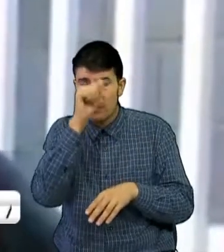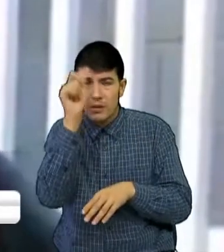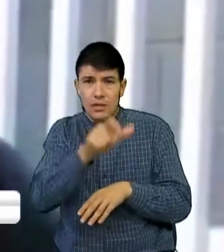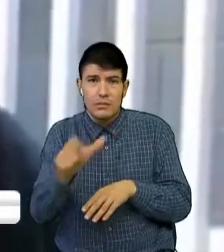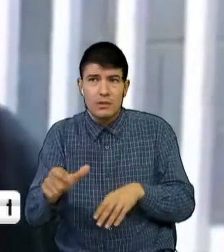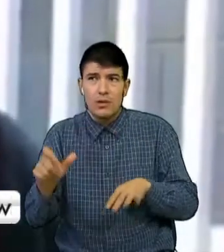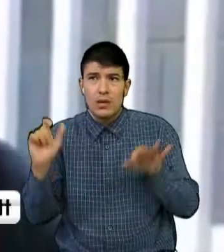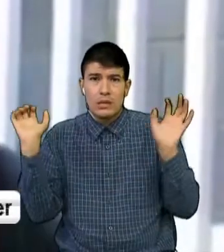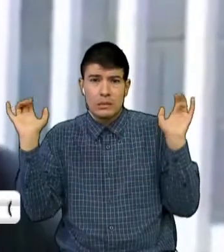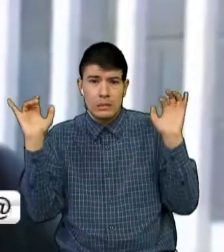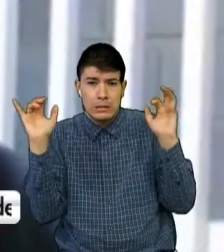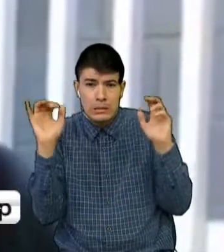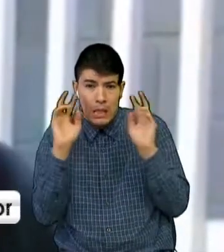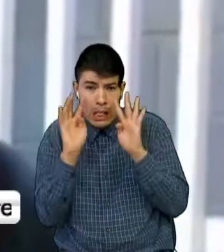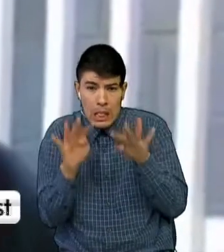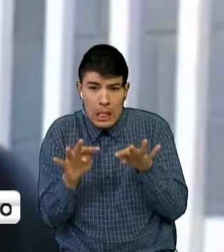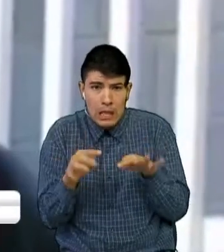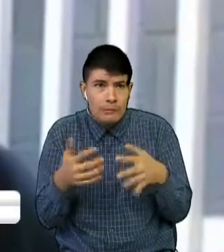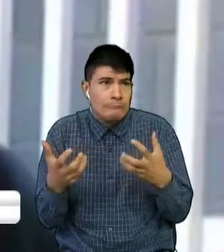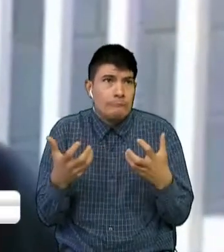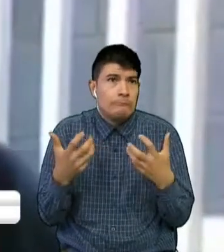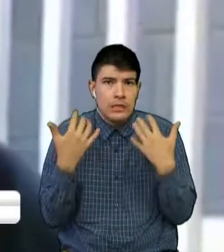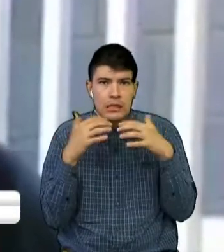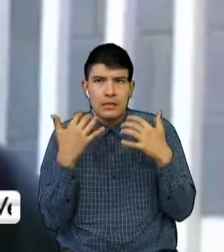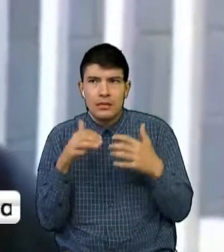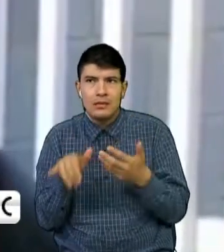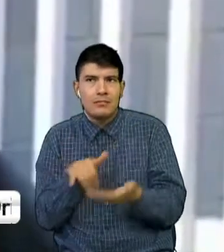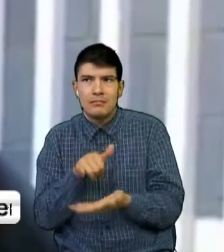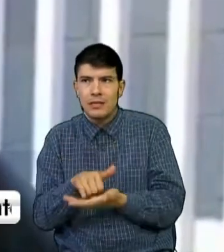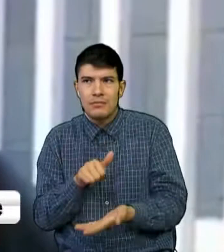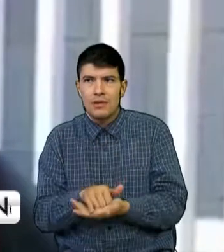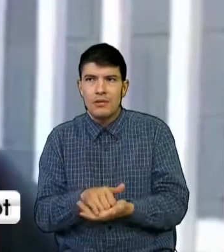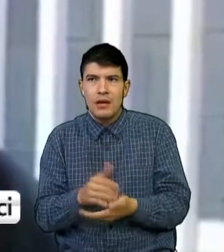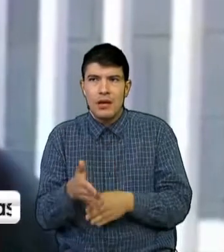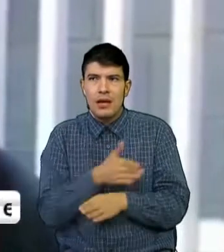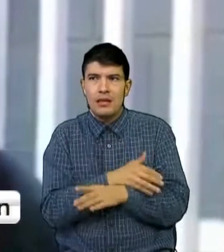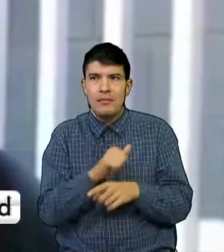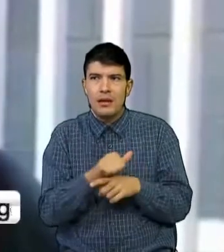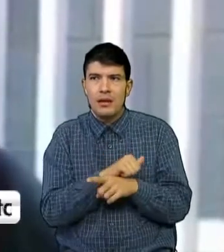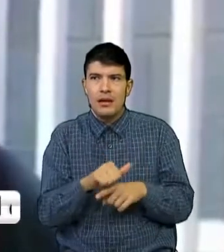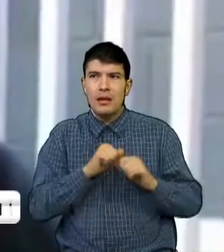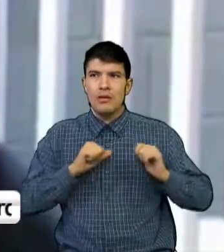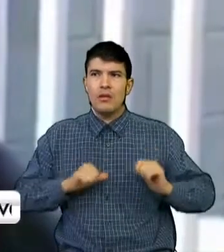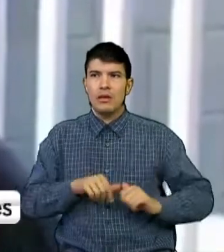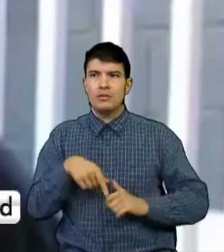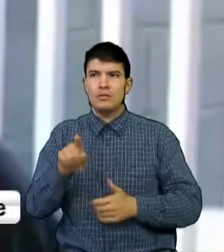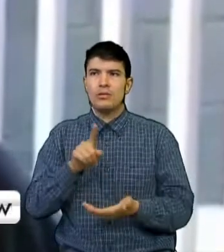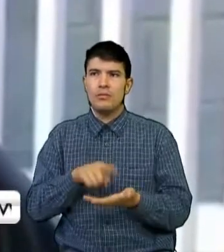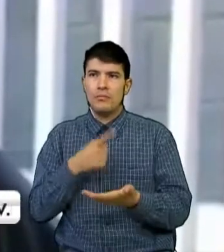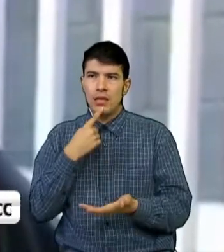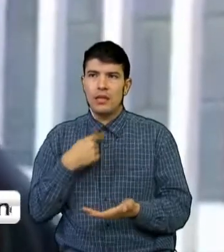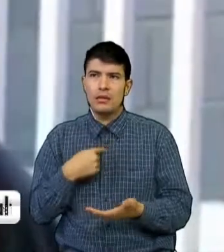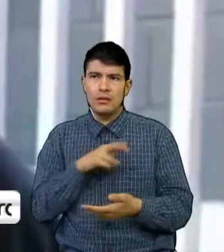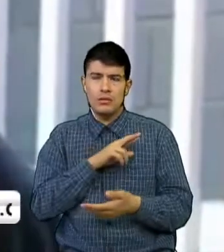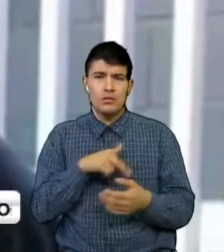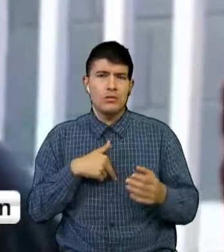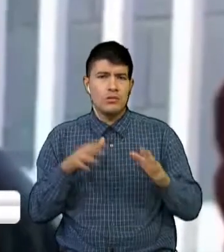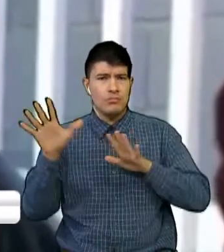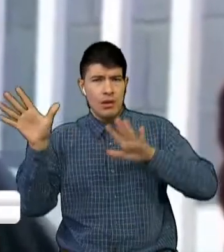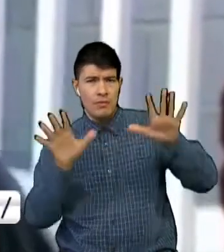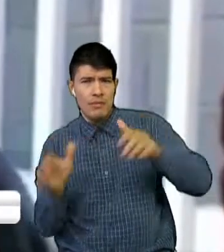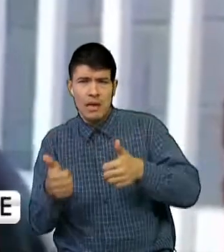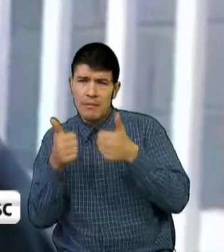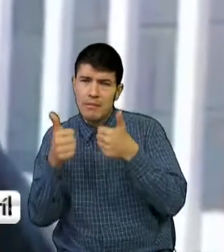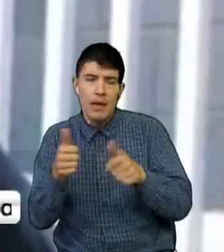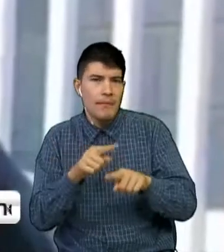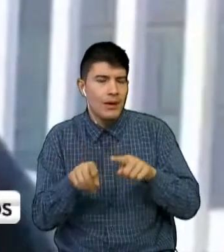gente y con la presión no no sale lo que no práctico si no sale lo que el corazón en ese momento le dice tenemos un gran arquero pero